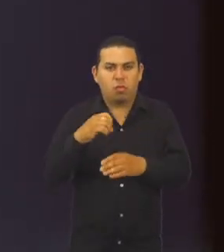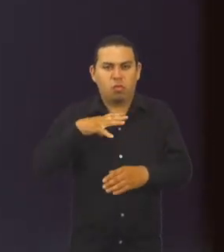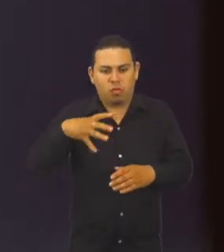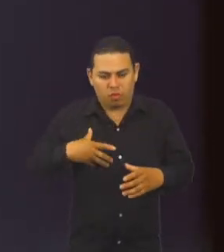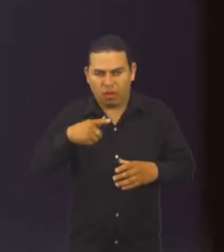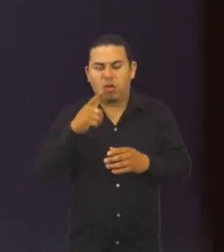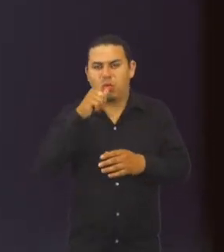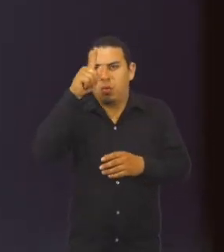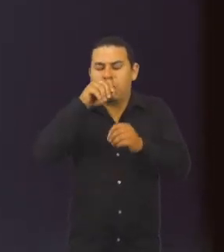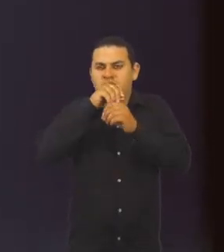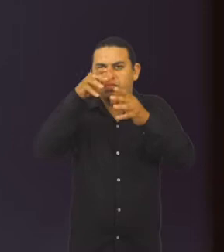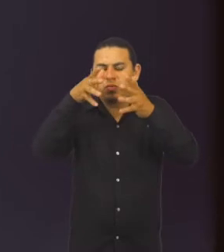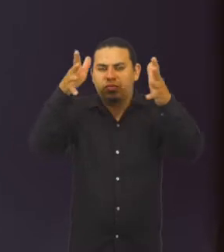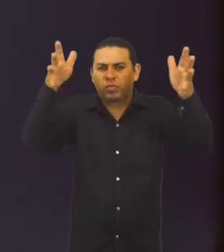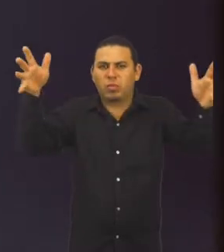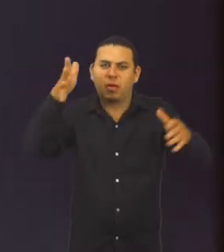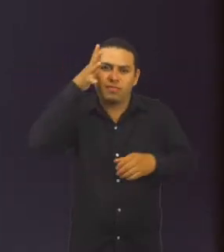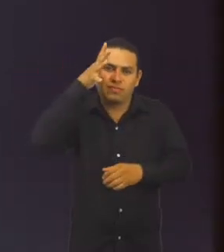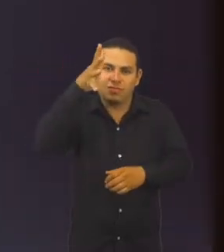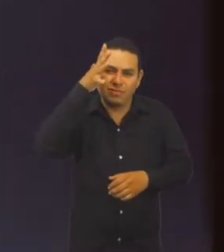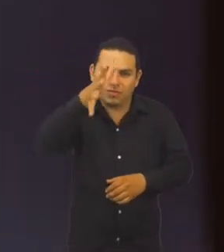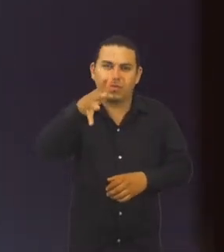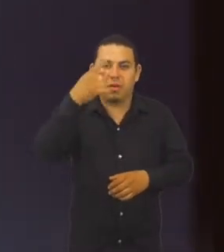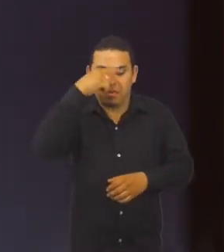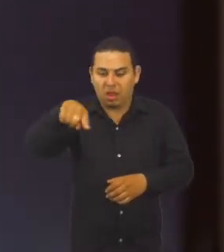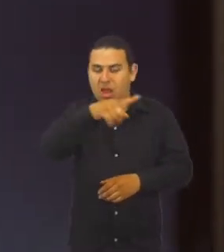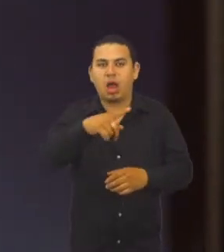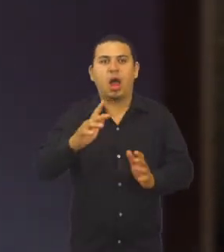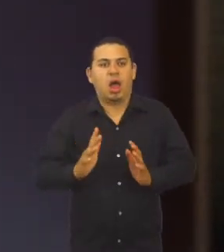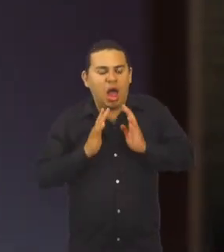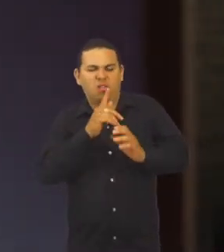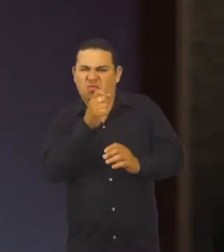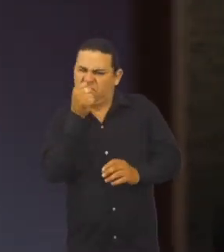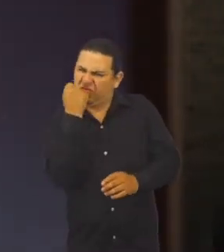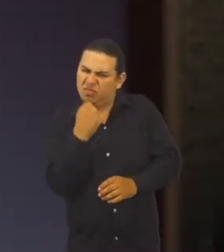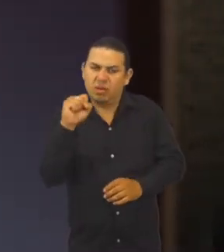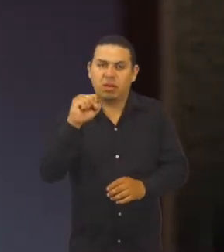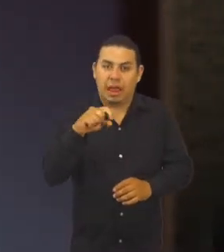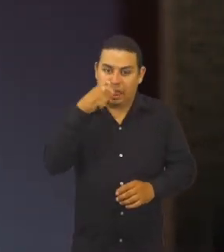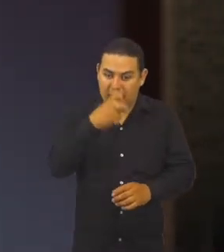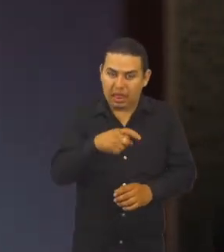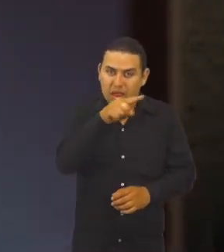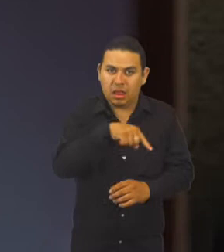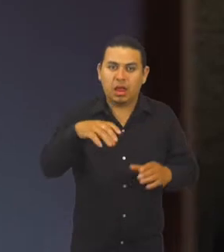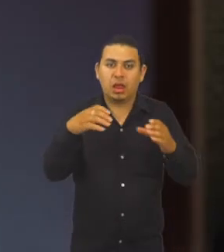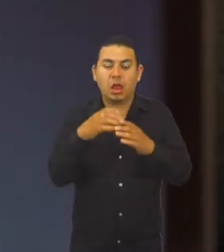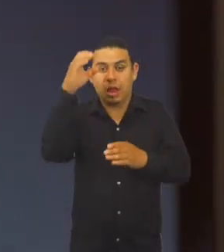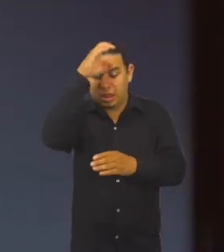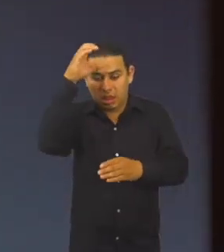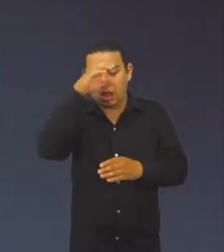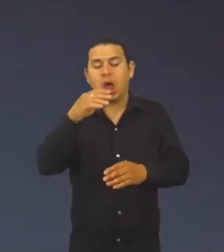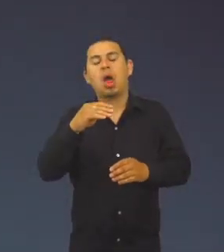redondez traslúcida, donde la luz penetra sin dejar zonas ocultas a su esplendor. Dentro de esta